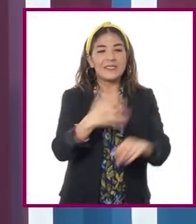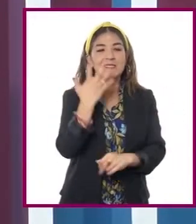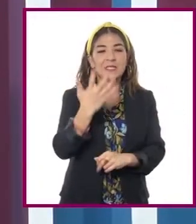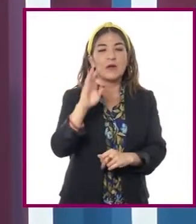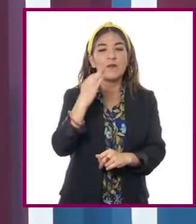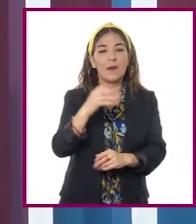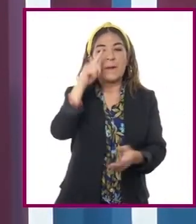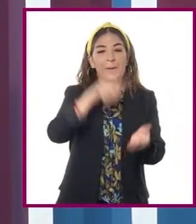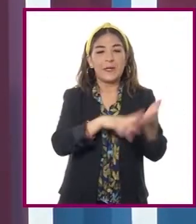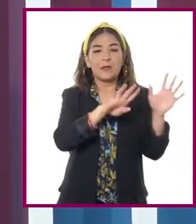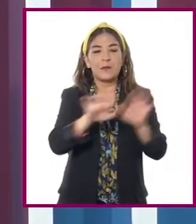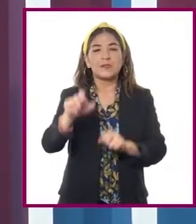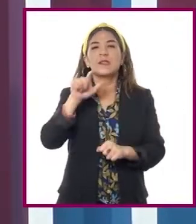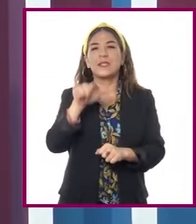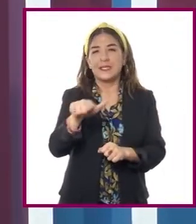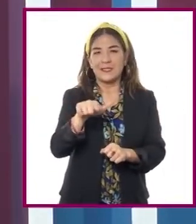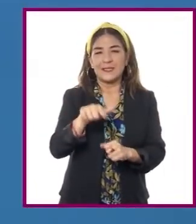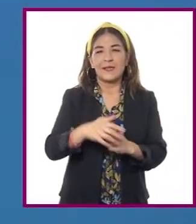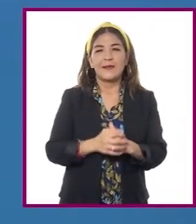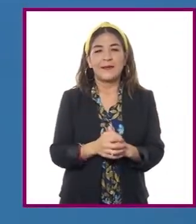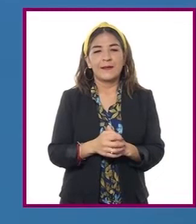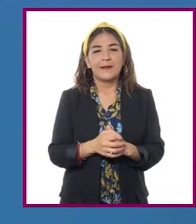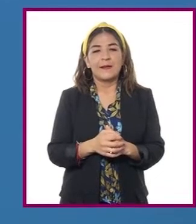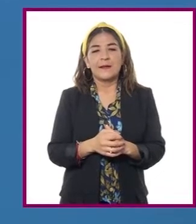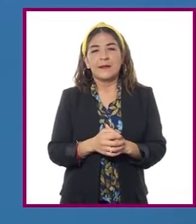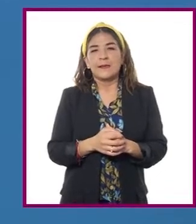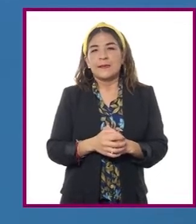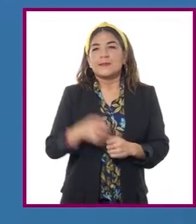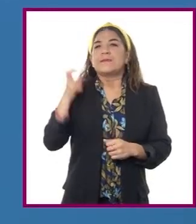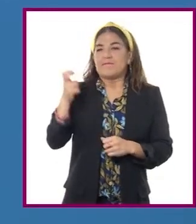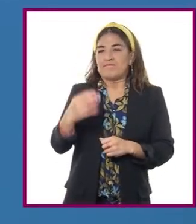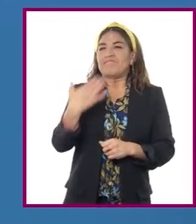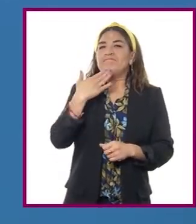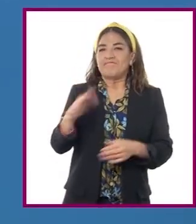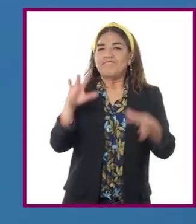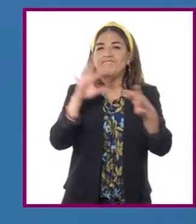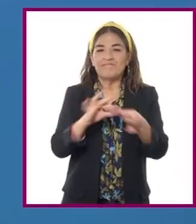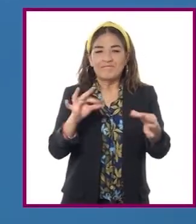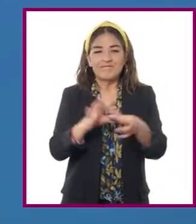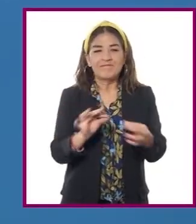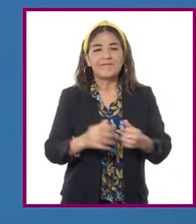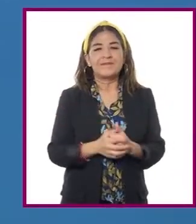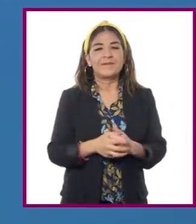de 1917. Excelente aportación, Nadia.